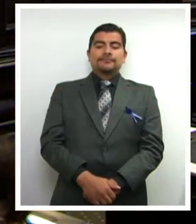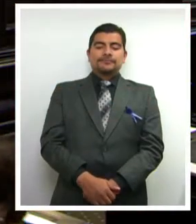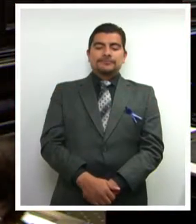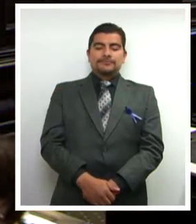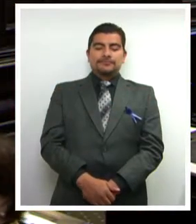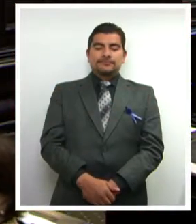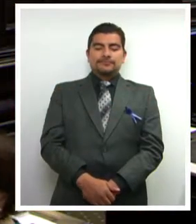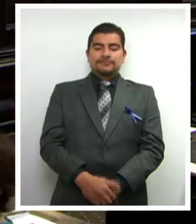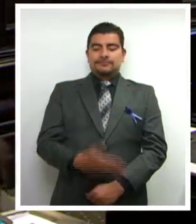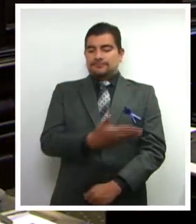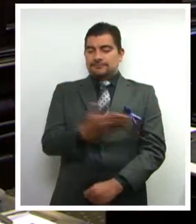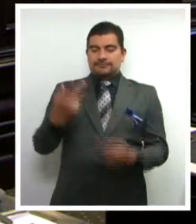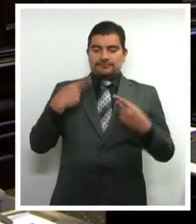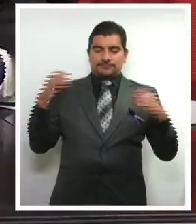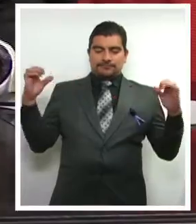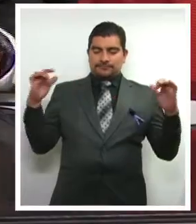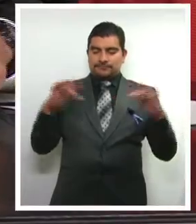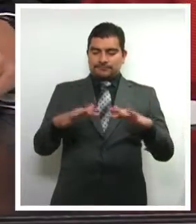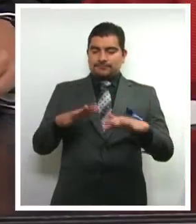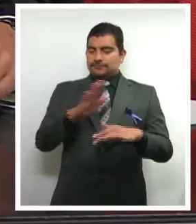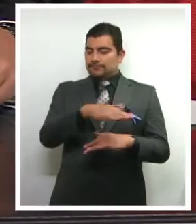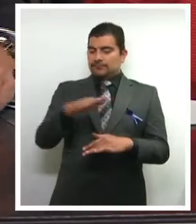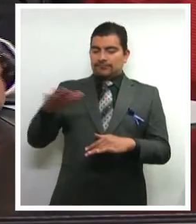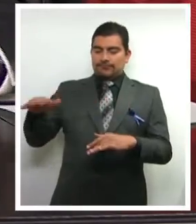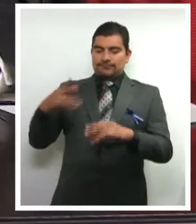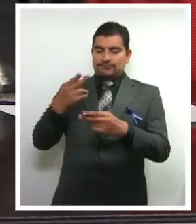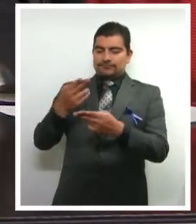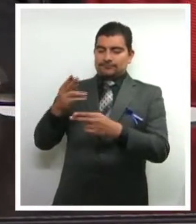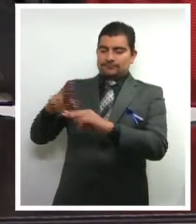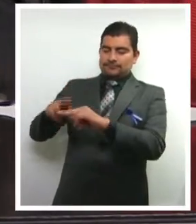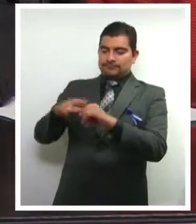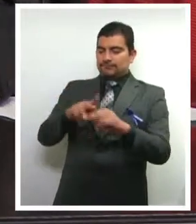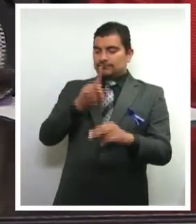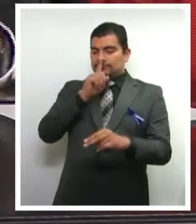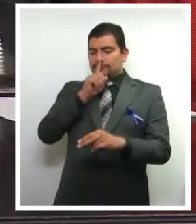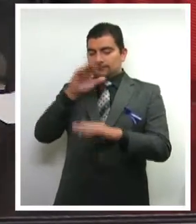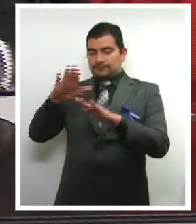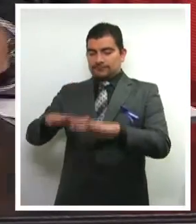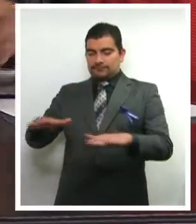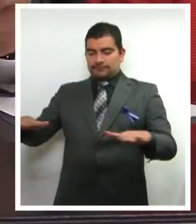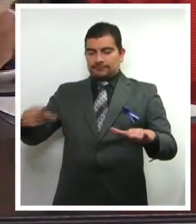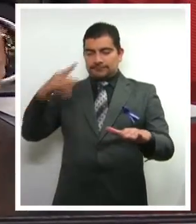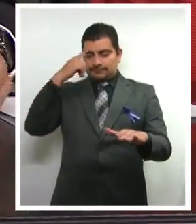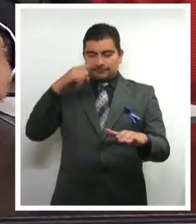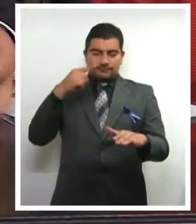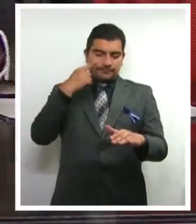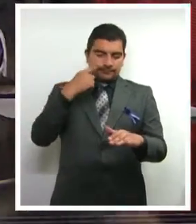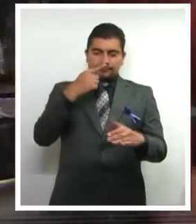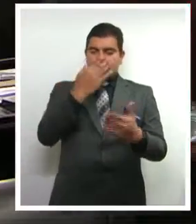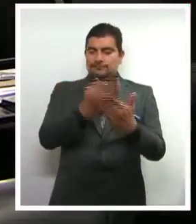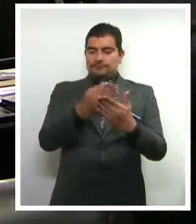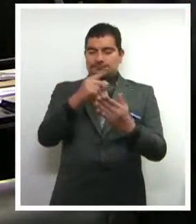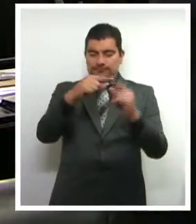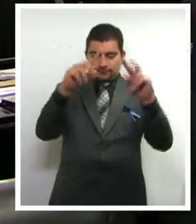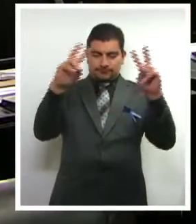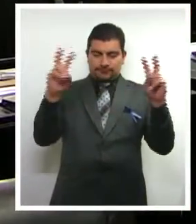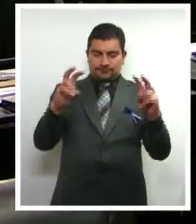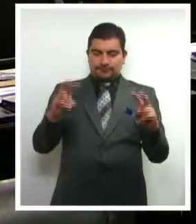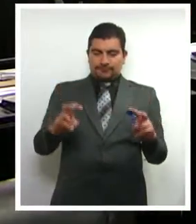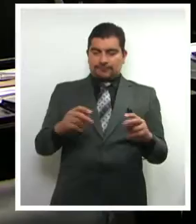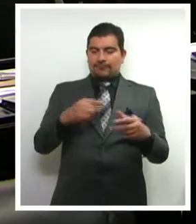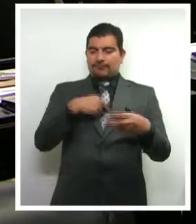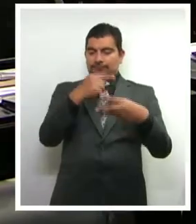Les solicitamos a la Asamblea, por favor, ocupen sus lugares y guarden silencio para escuchar la propuesta de orden del día a